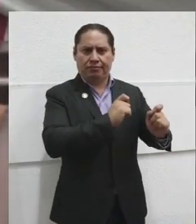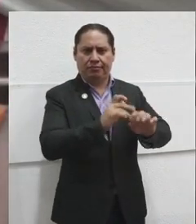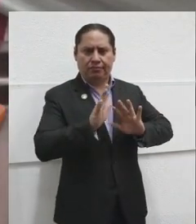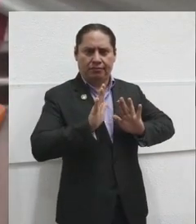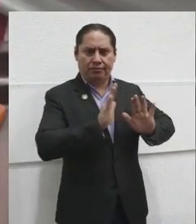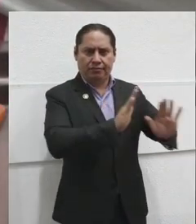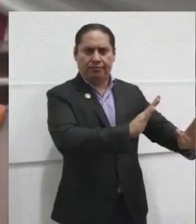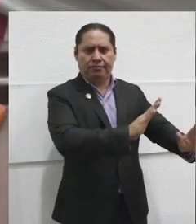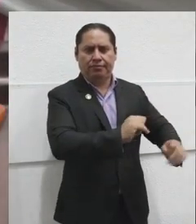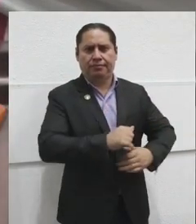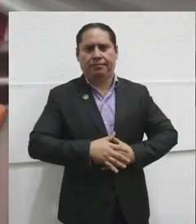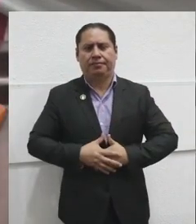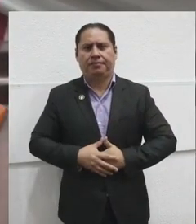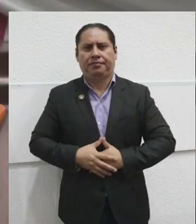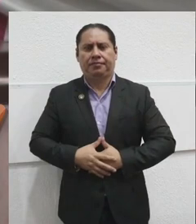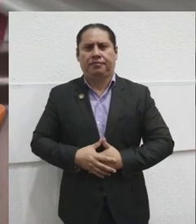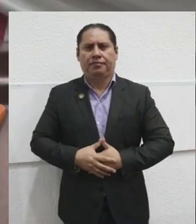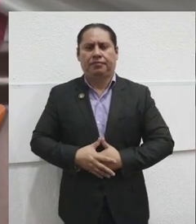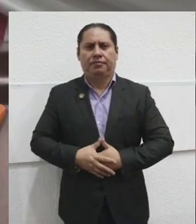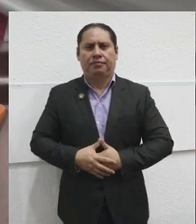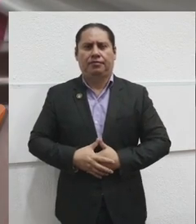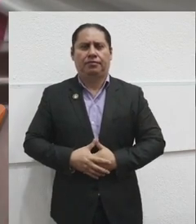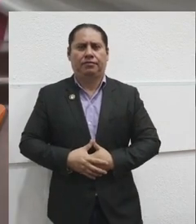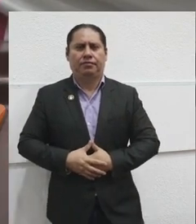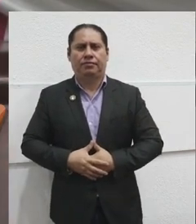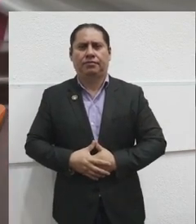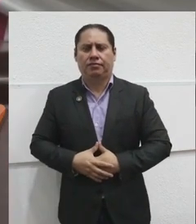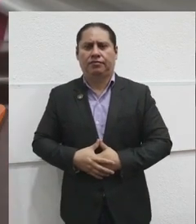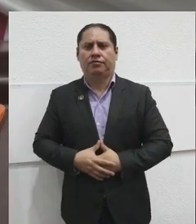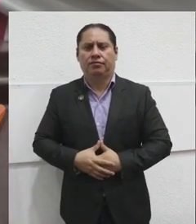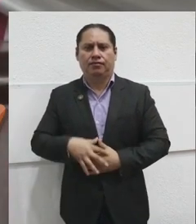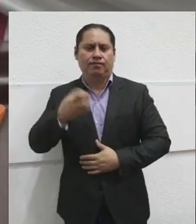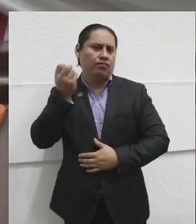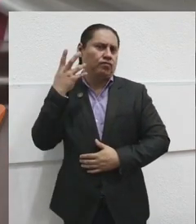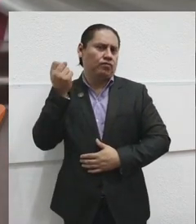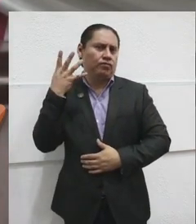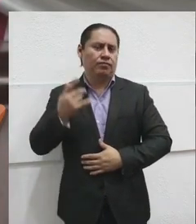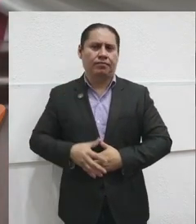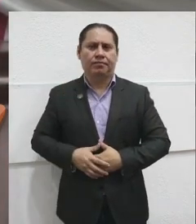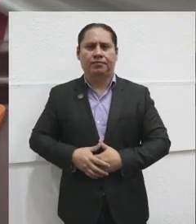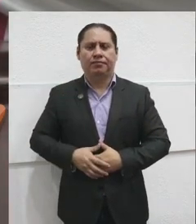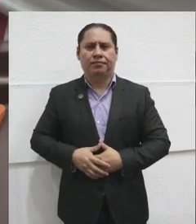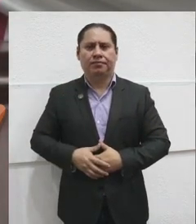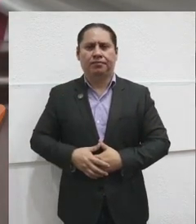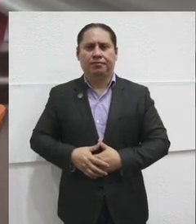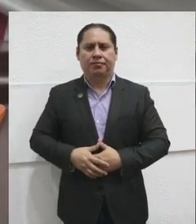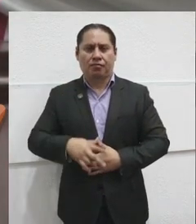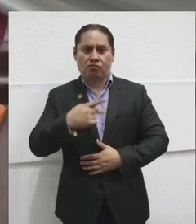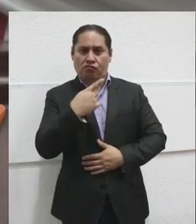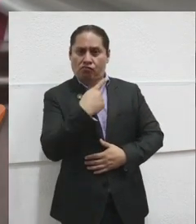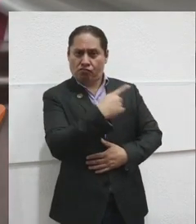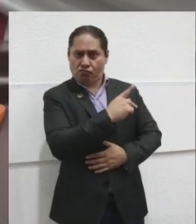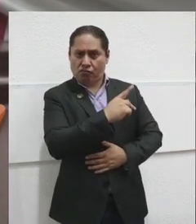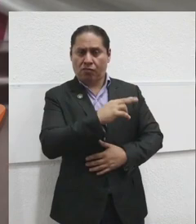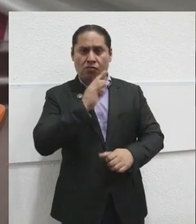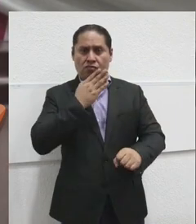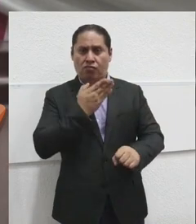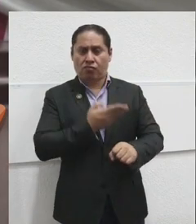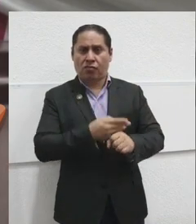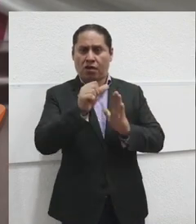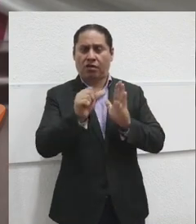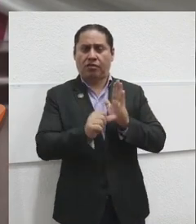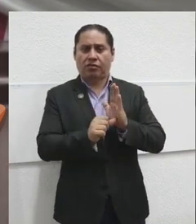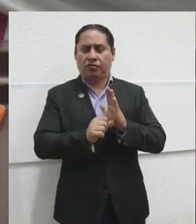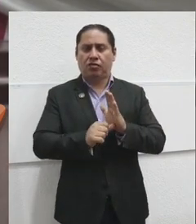favor, córranse los trámites legislativos correspondientes. Honorable Asamblea, en ejercicio